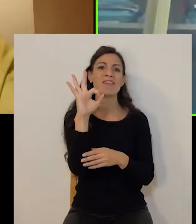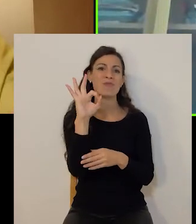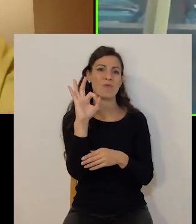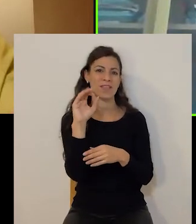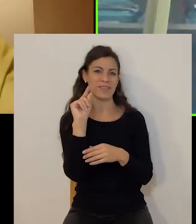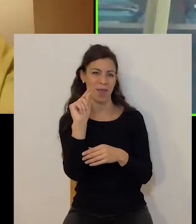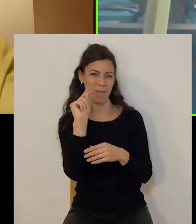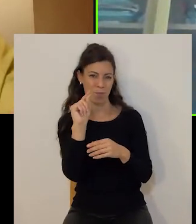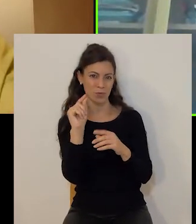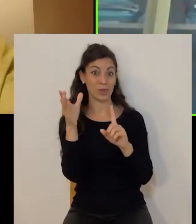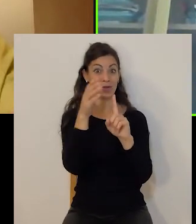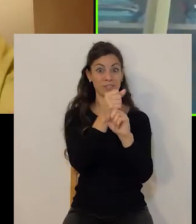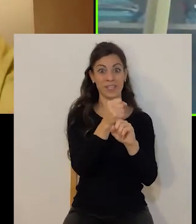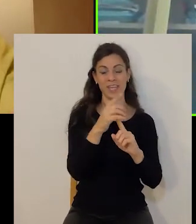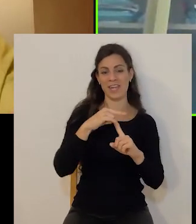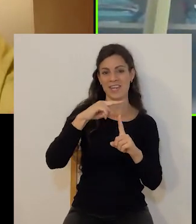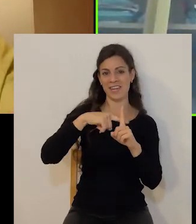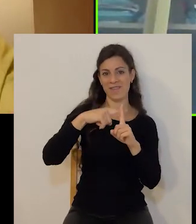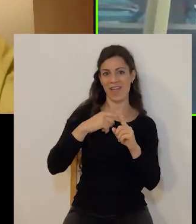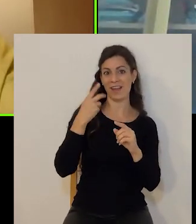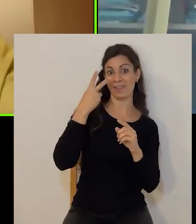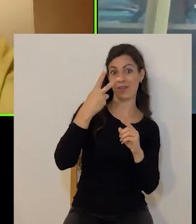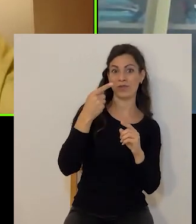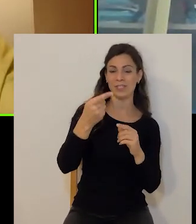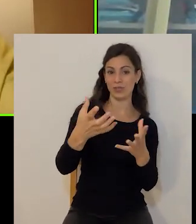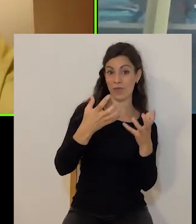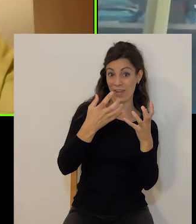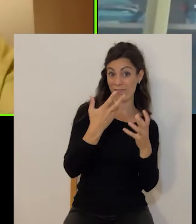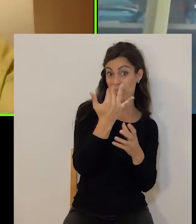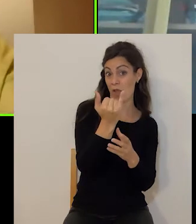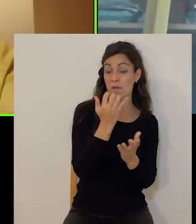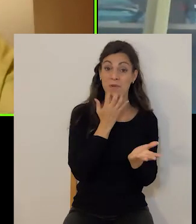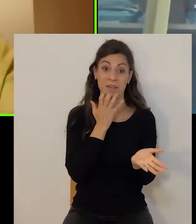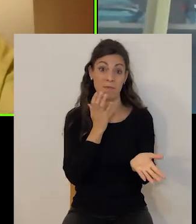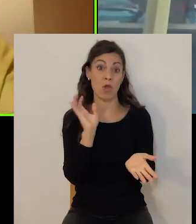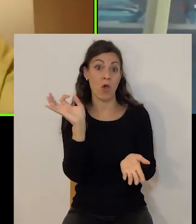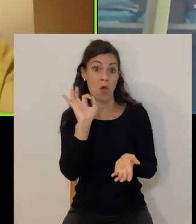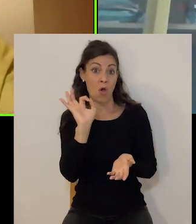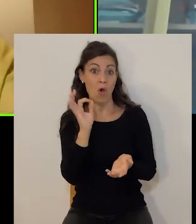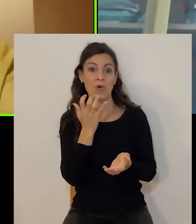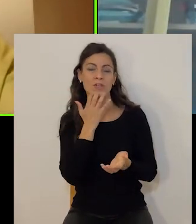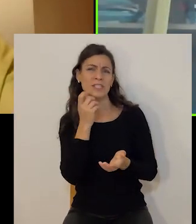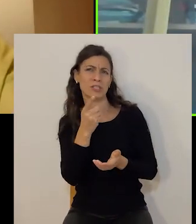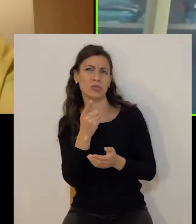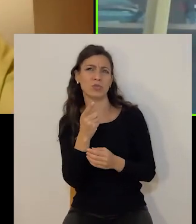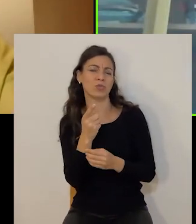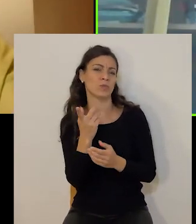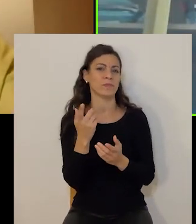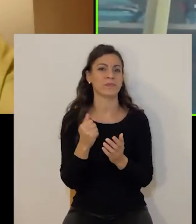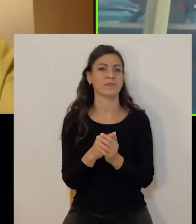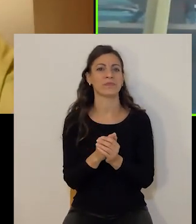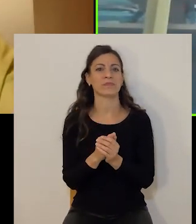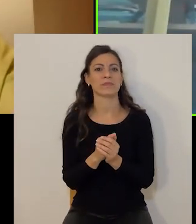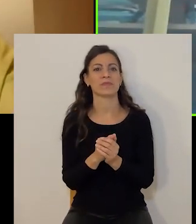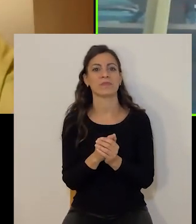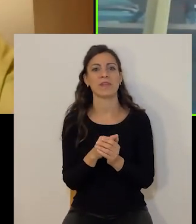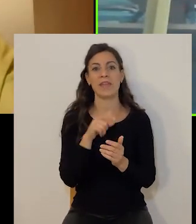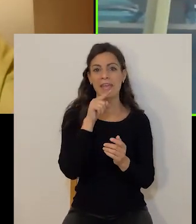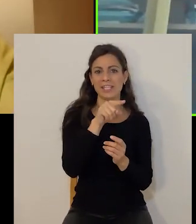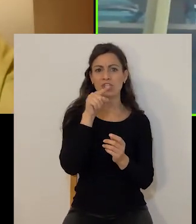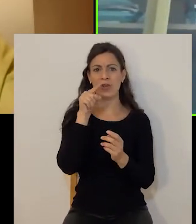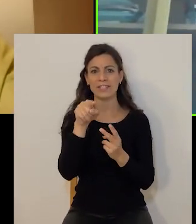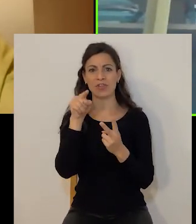puntos, subes nivel 2 y ya tienes unos beneficios, por ejemplo. O si consigues superar esto y